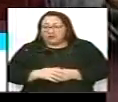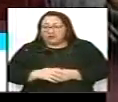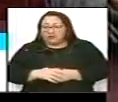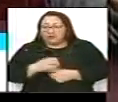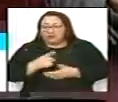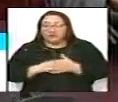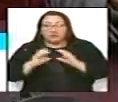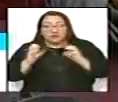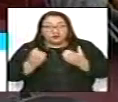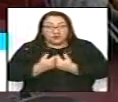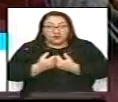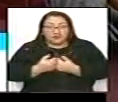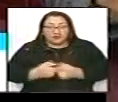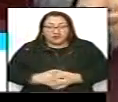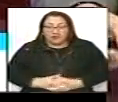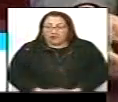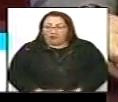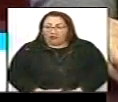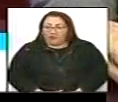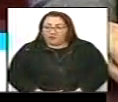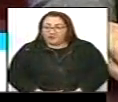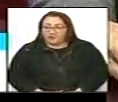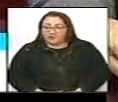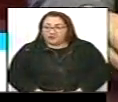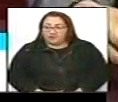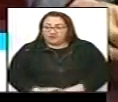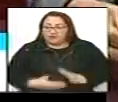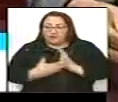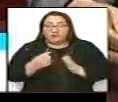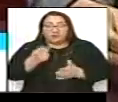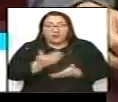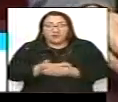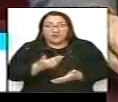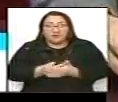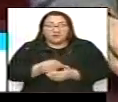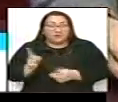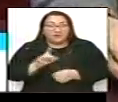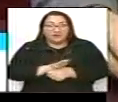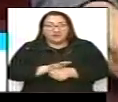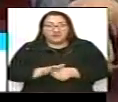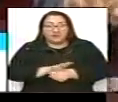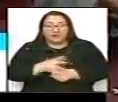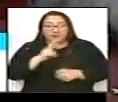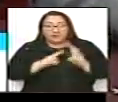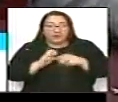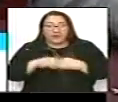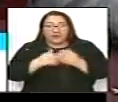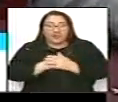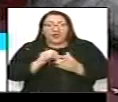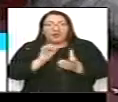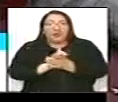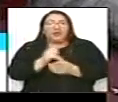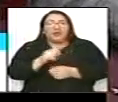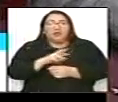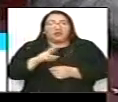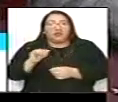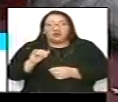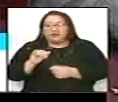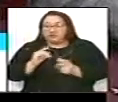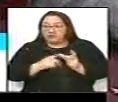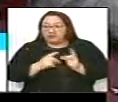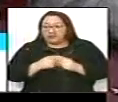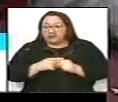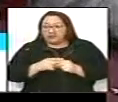el Congreso dé la señal de que esas evidencias no son suficientes para investigar al señor Chávarri